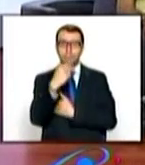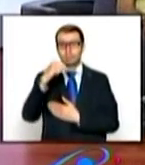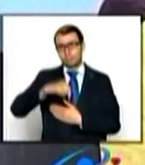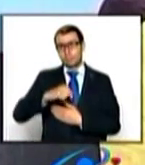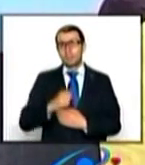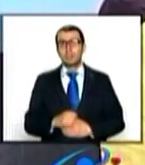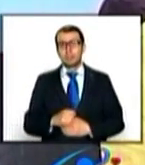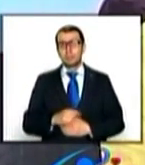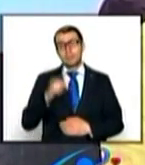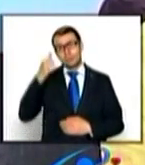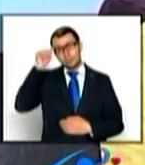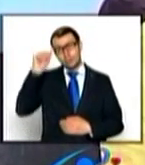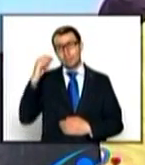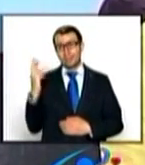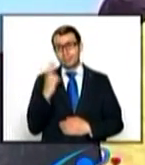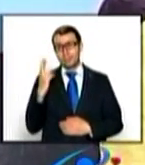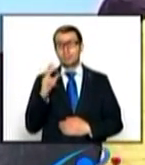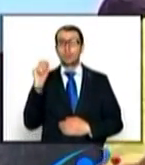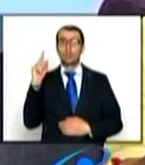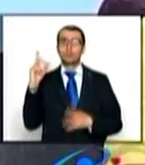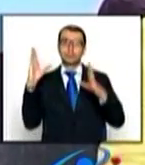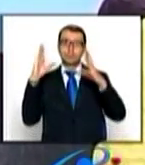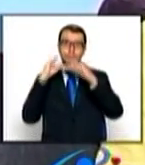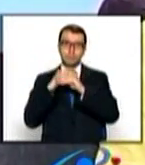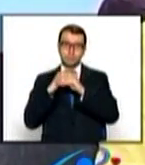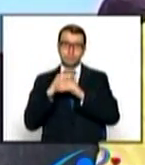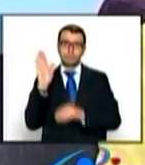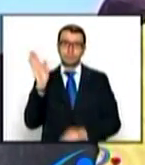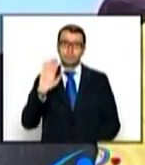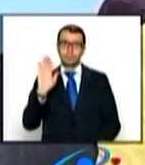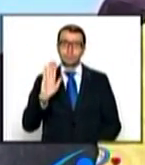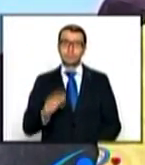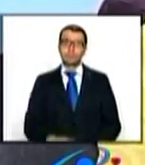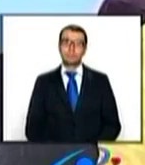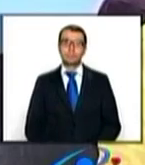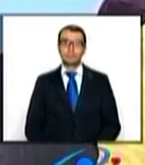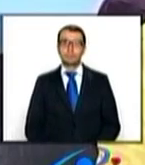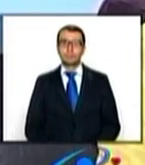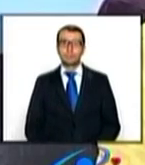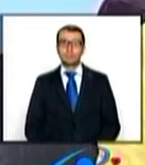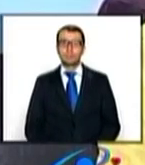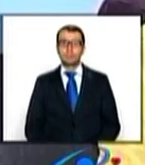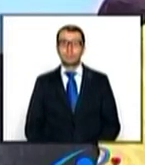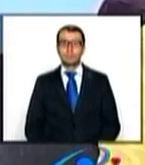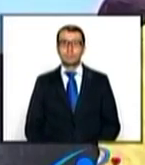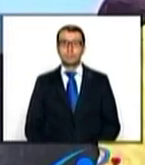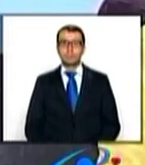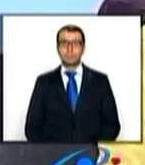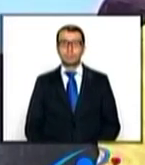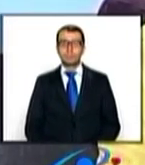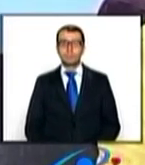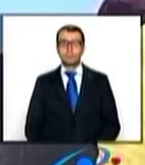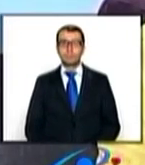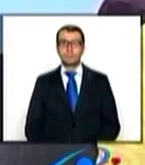olviden remisión a las 11 de la noche. Gracias por estar en este espacio, feliz noche.